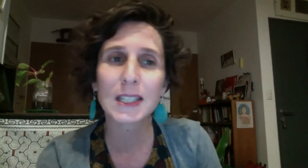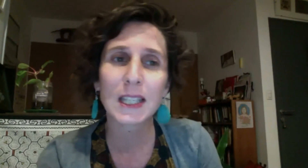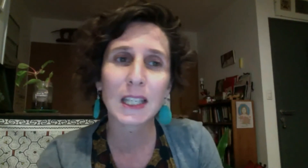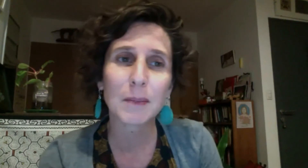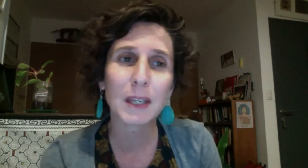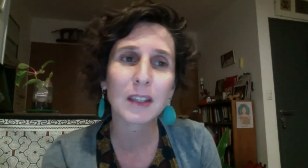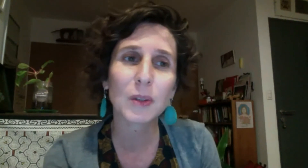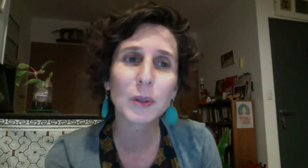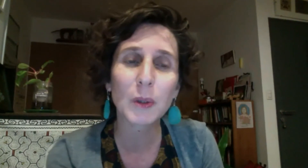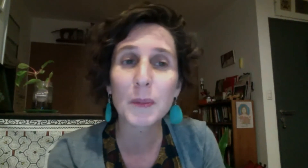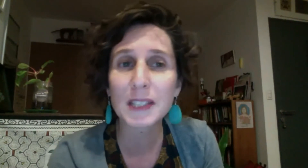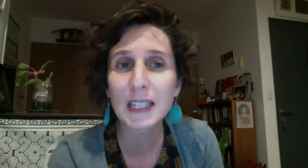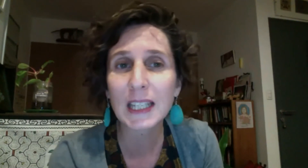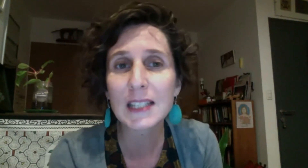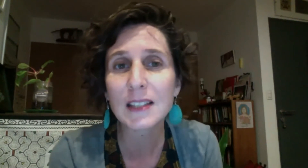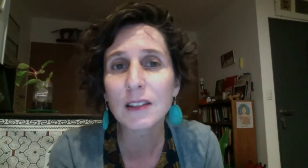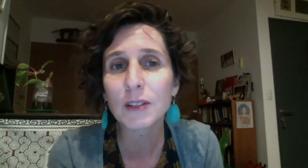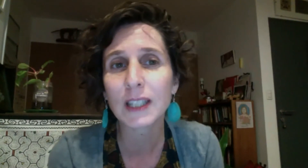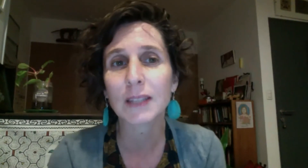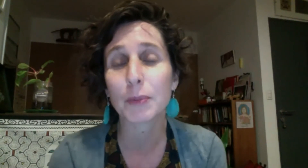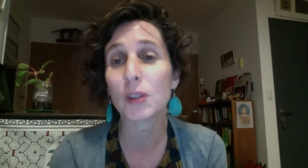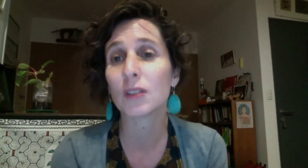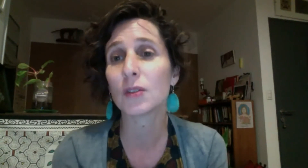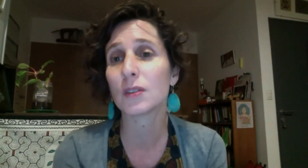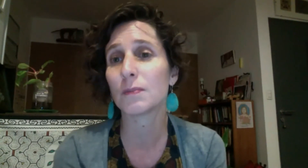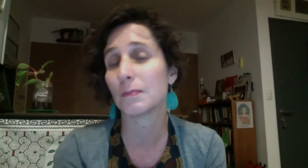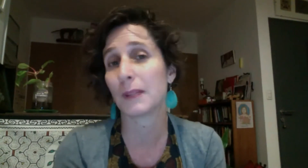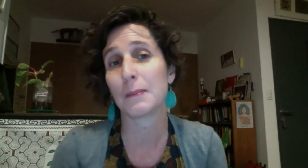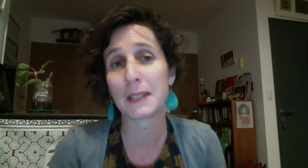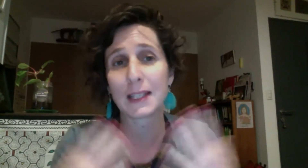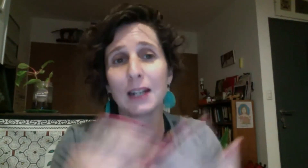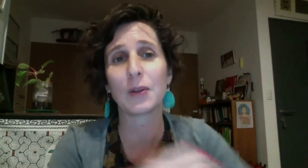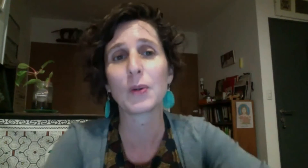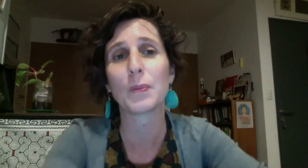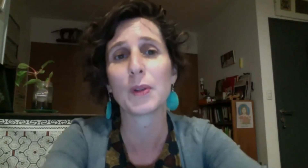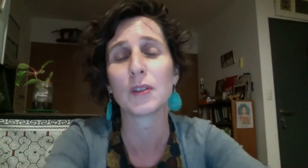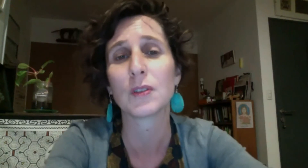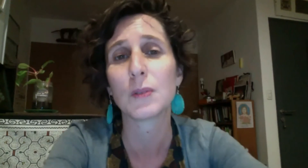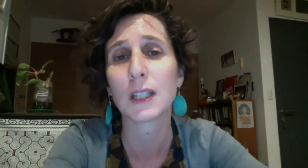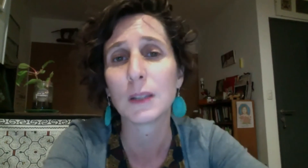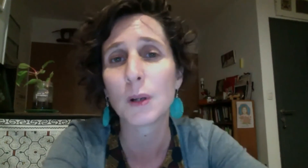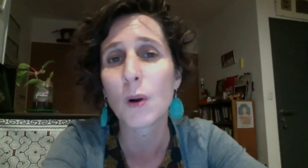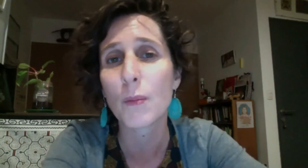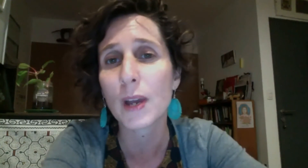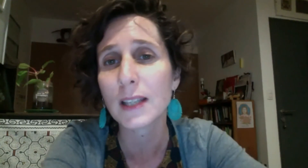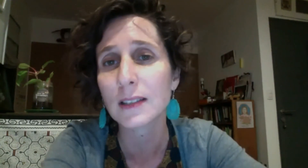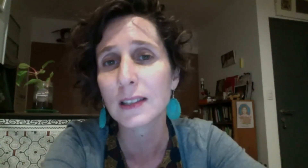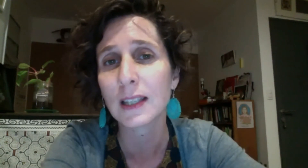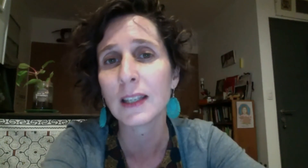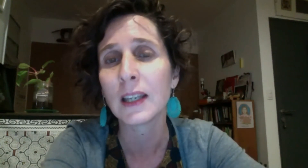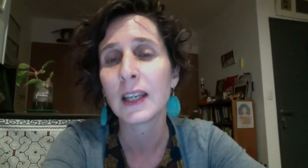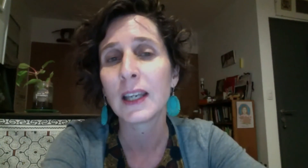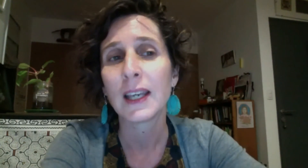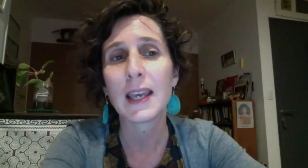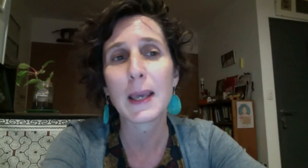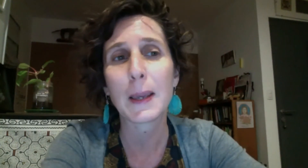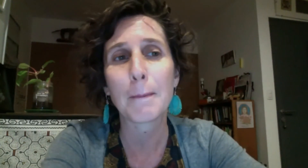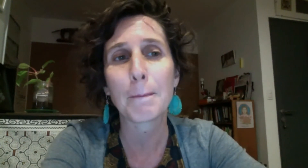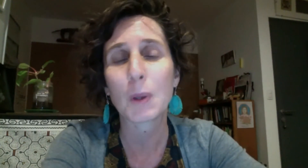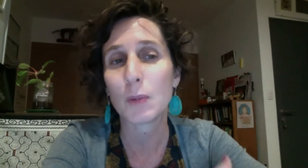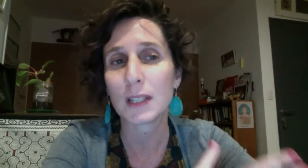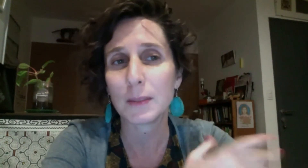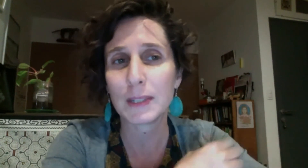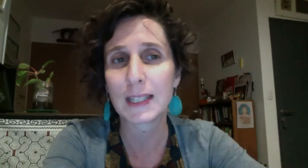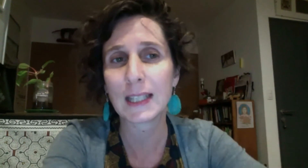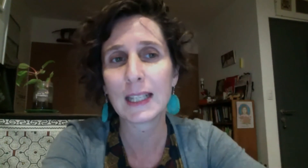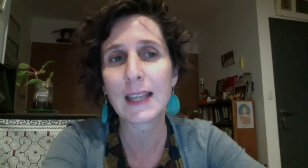Entonces, bien, yo comenzaría diciendo que proyectos, para empezar, ¿no? Proyectos educativos como este,